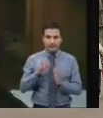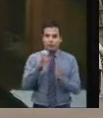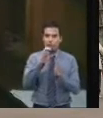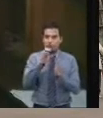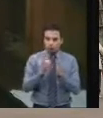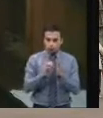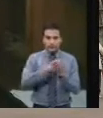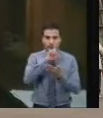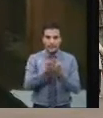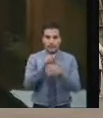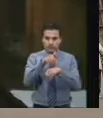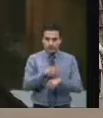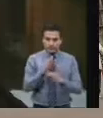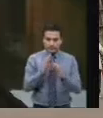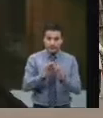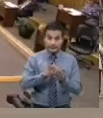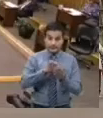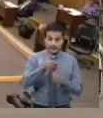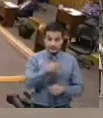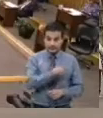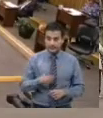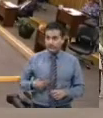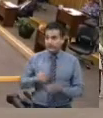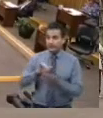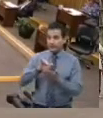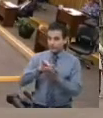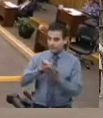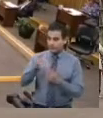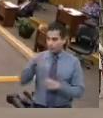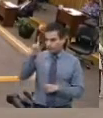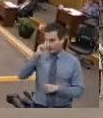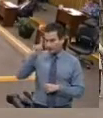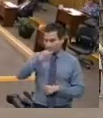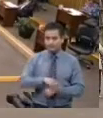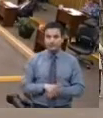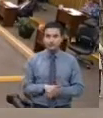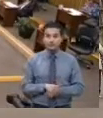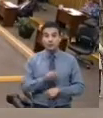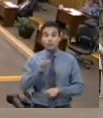legal. Gracias, presidente. Gracias, consejera Ravel.